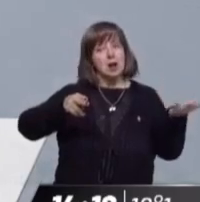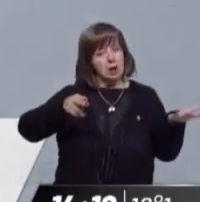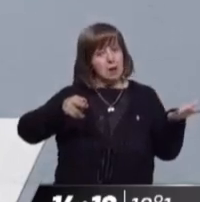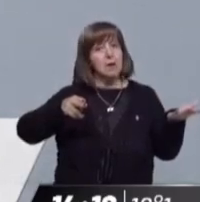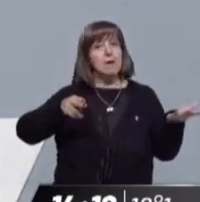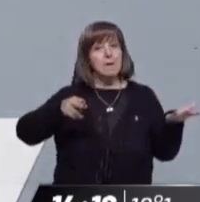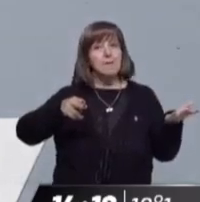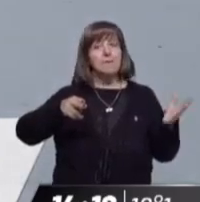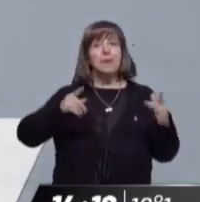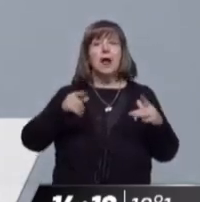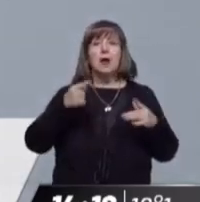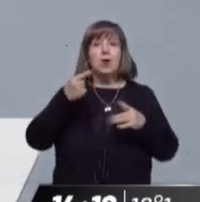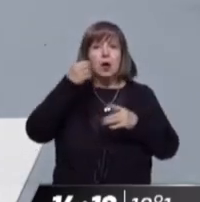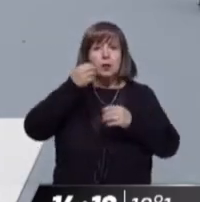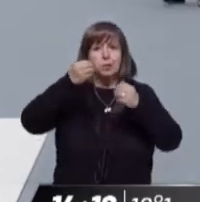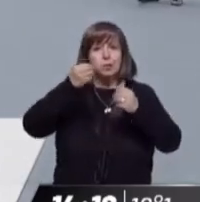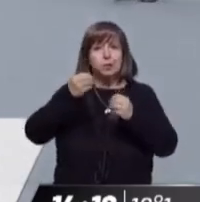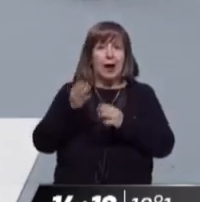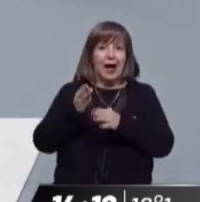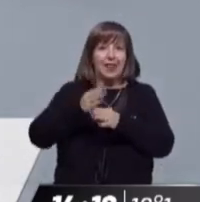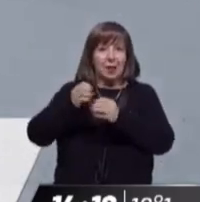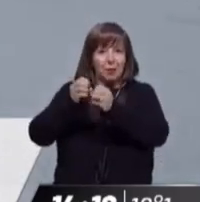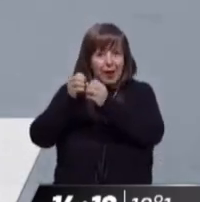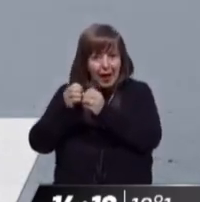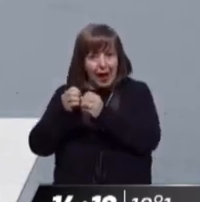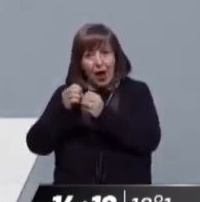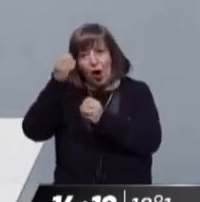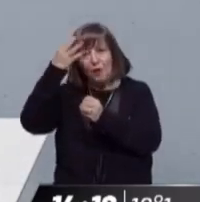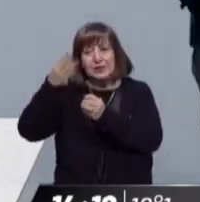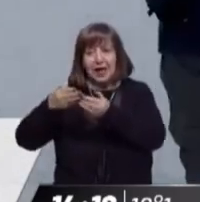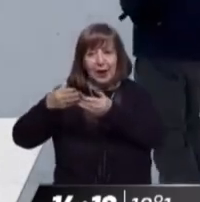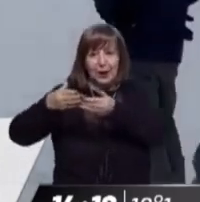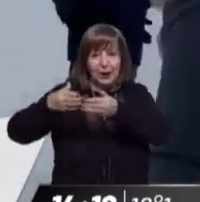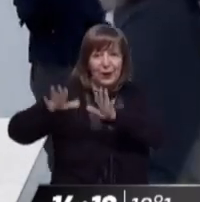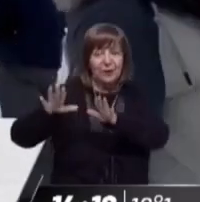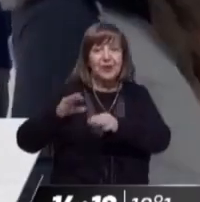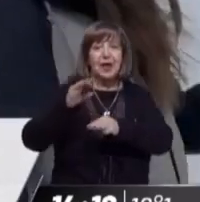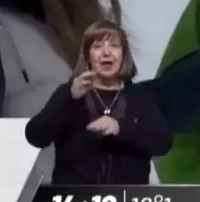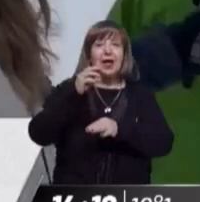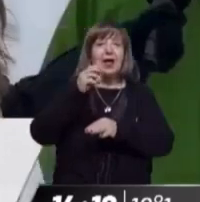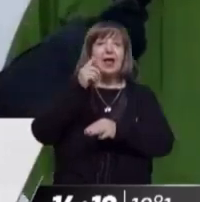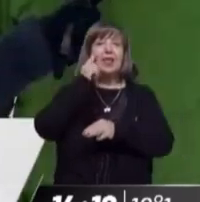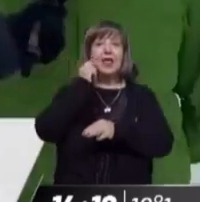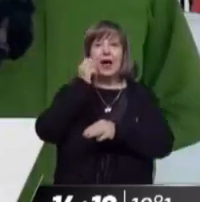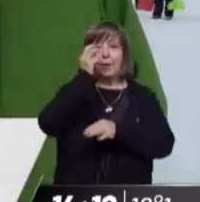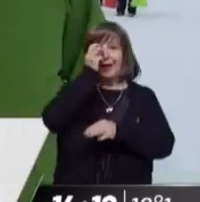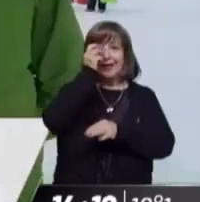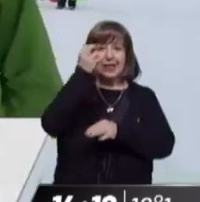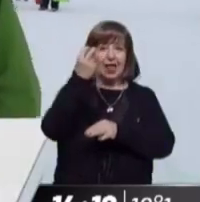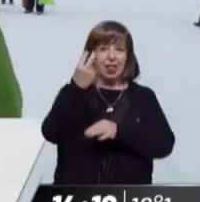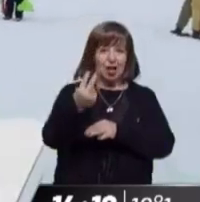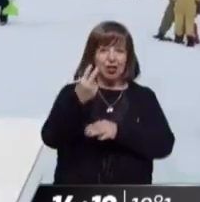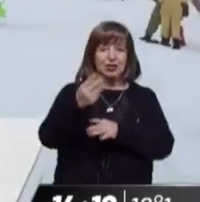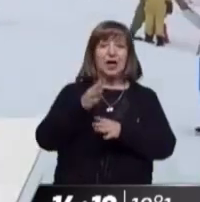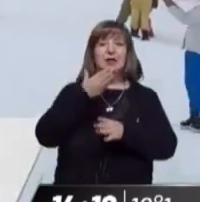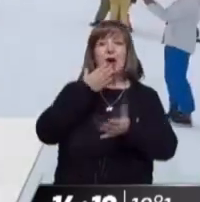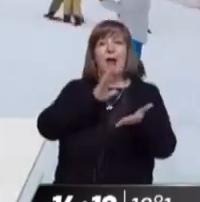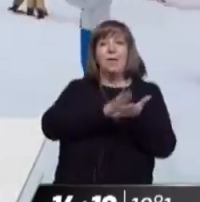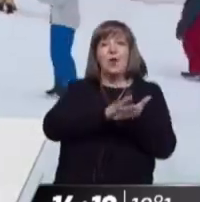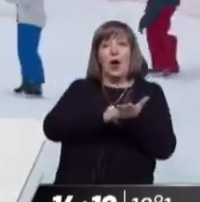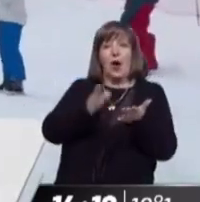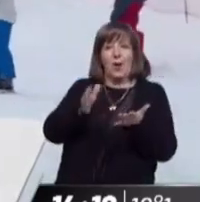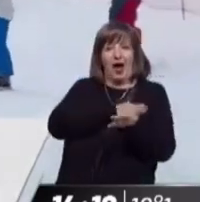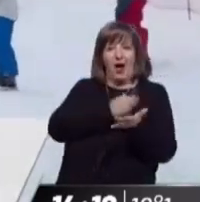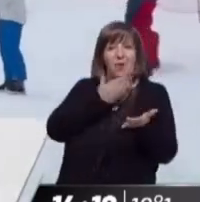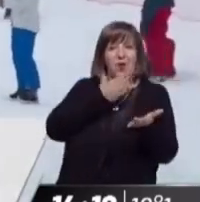preapertura. ¿Cuándo es la apertura oficial? Mira, la apertura oficial es el 22. Esta es una preapertura porque tuvimos la gran